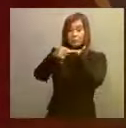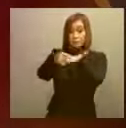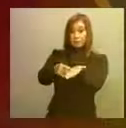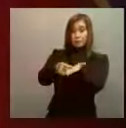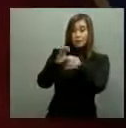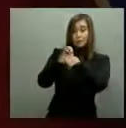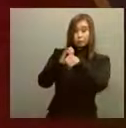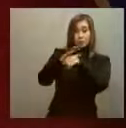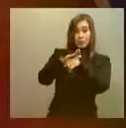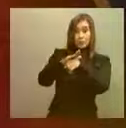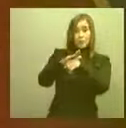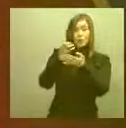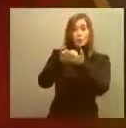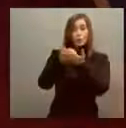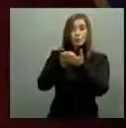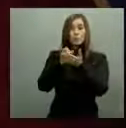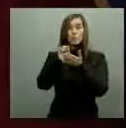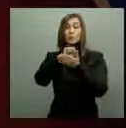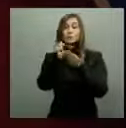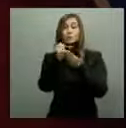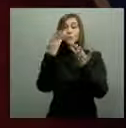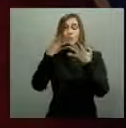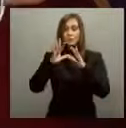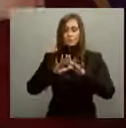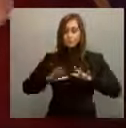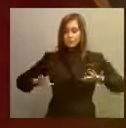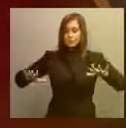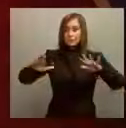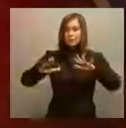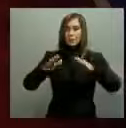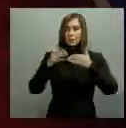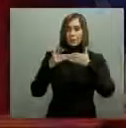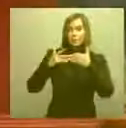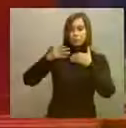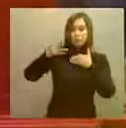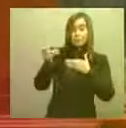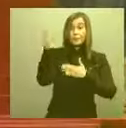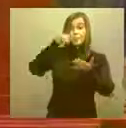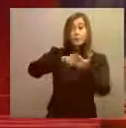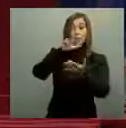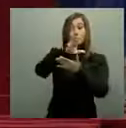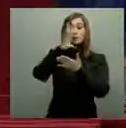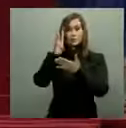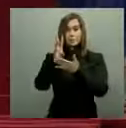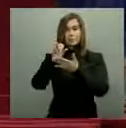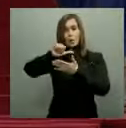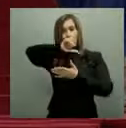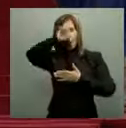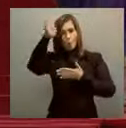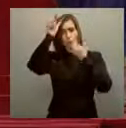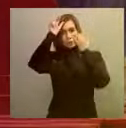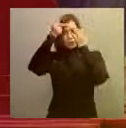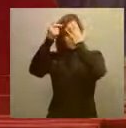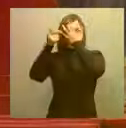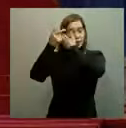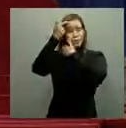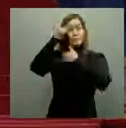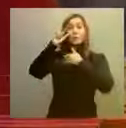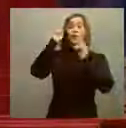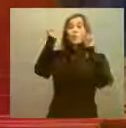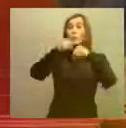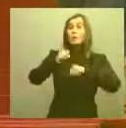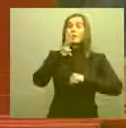Consejo Económico y Social, que se extenderá hasta el 2036 con otras administraciones, pero que pueda llevar